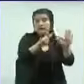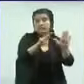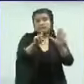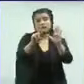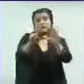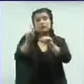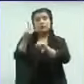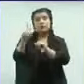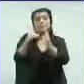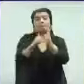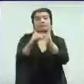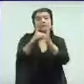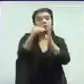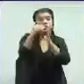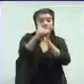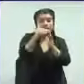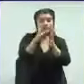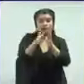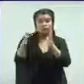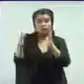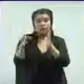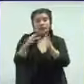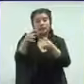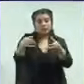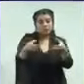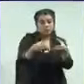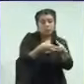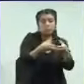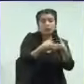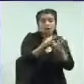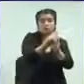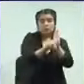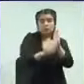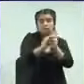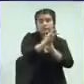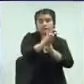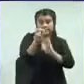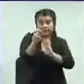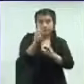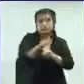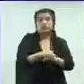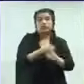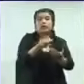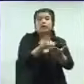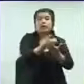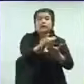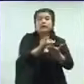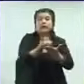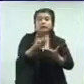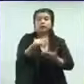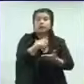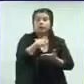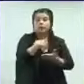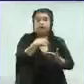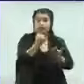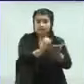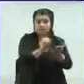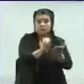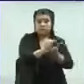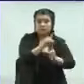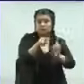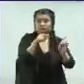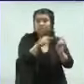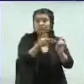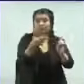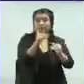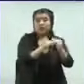761 millones y fracción están en el grupo de gasto 300, las inversiones de capital. Esto se refiere sobre todo a